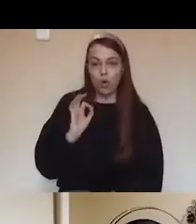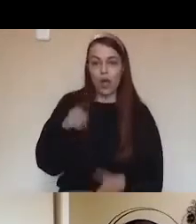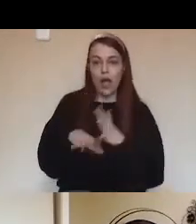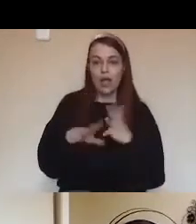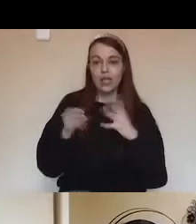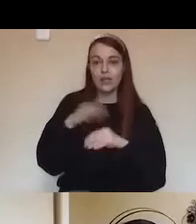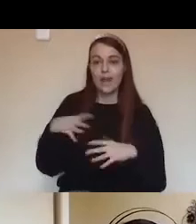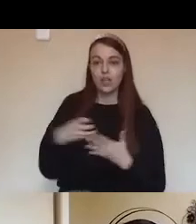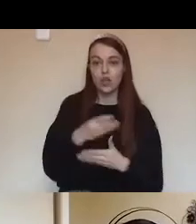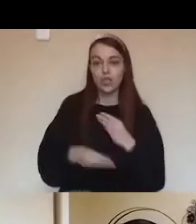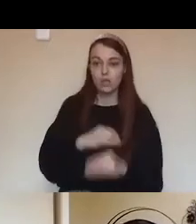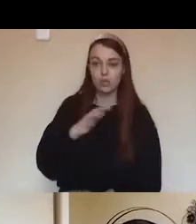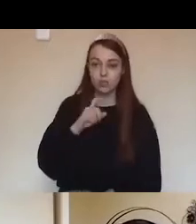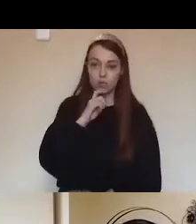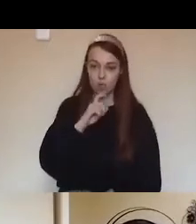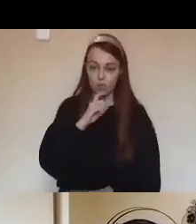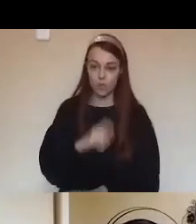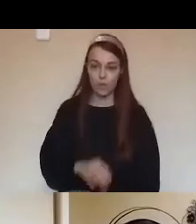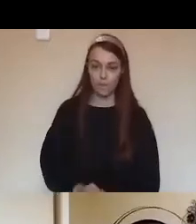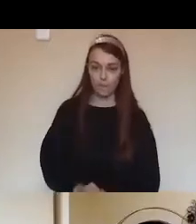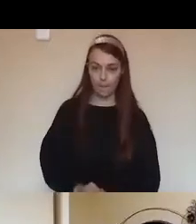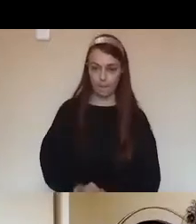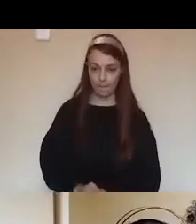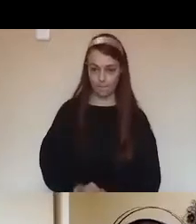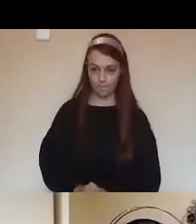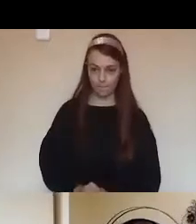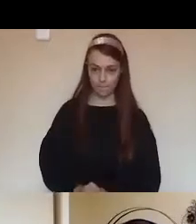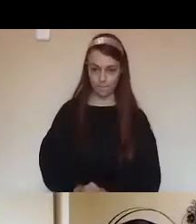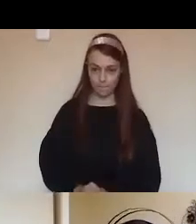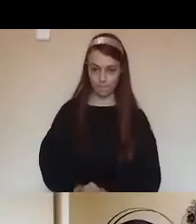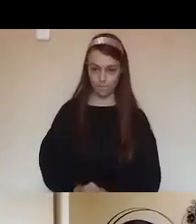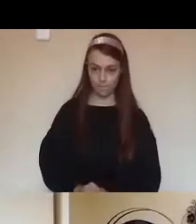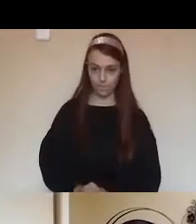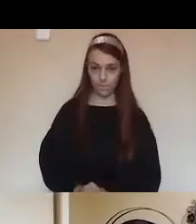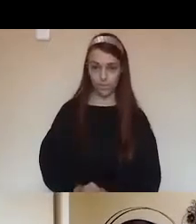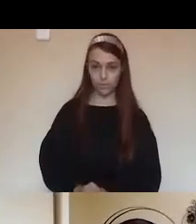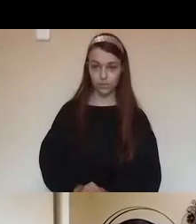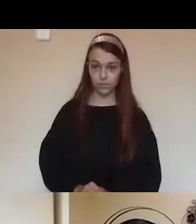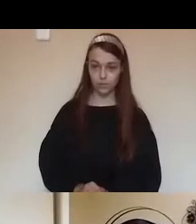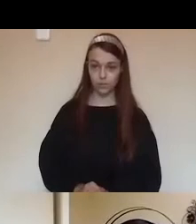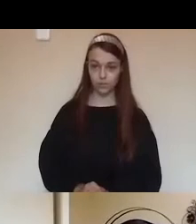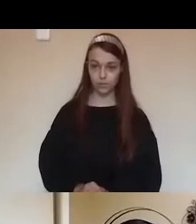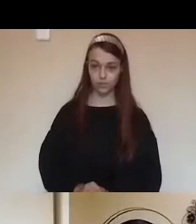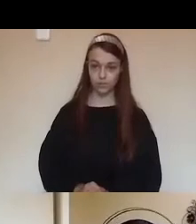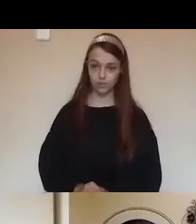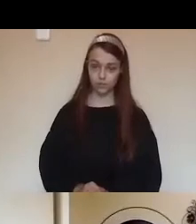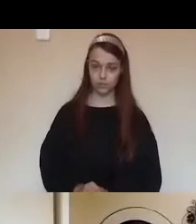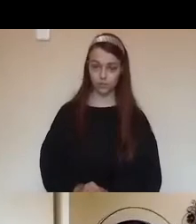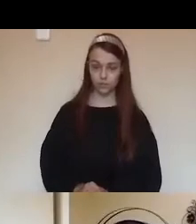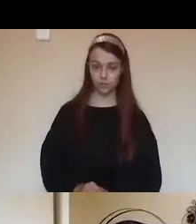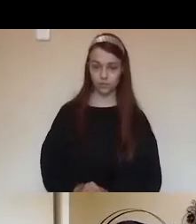todos? Y ya ahora lo que estamos partiendo son